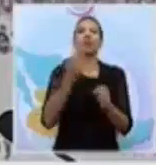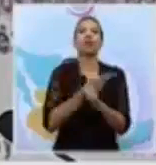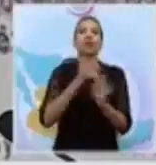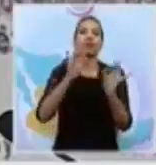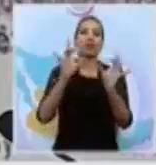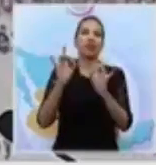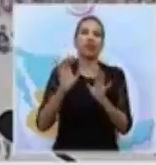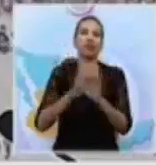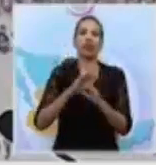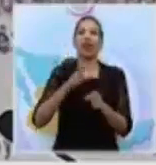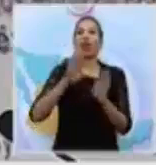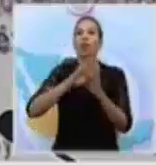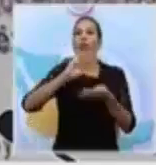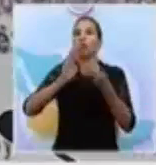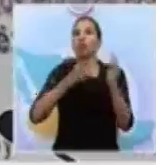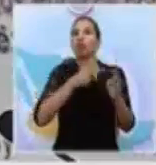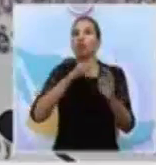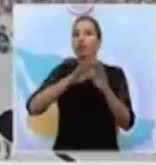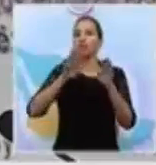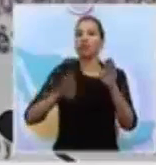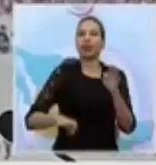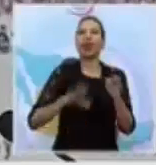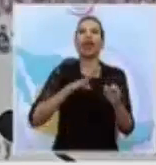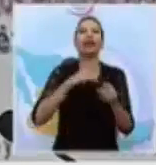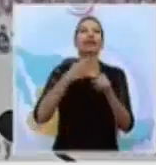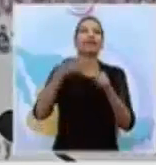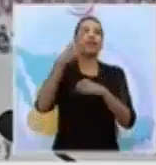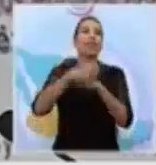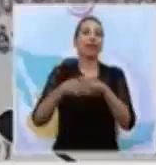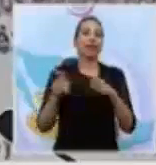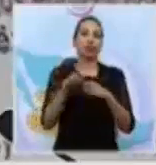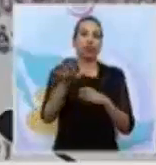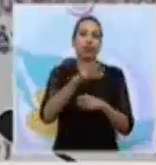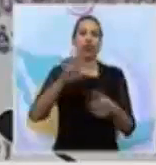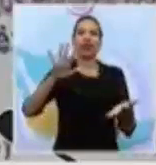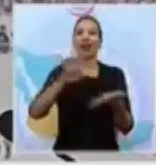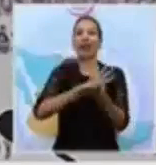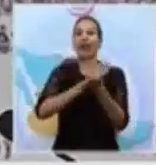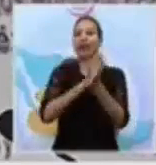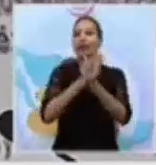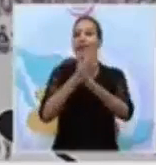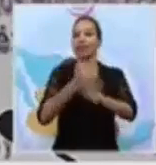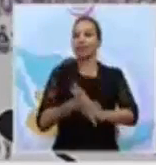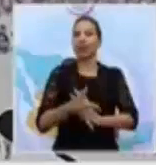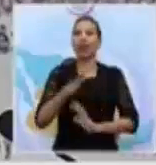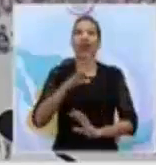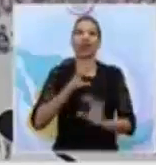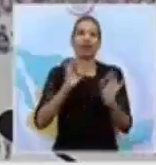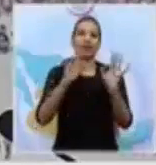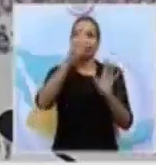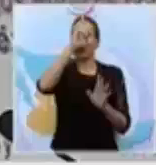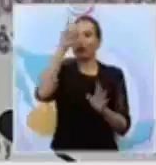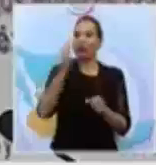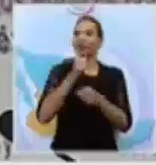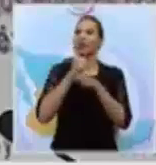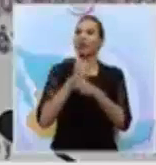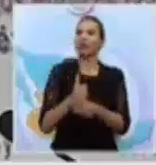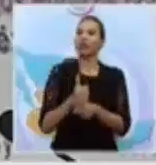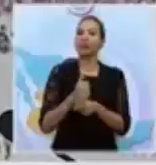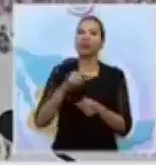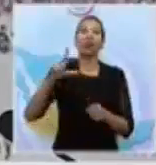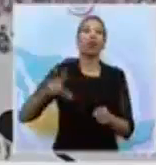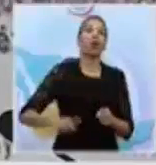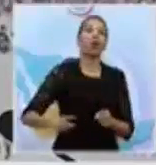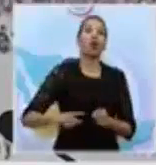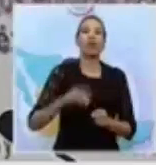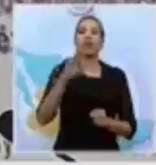todo el tercer mundo. El daño directo a la población por estas transformaciones resultó enorme. Durante el gobierno